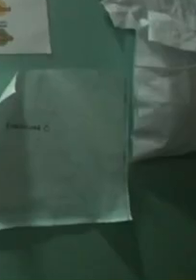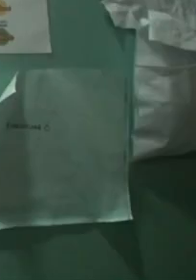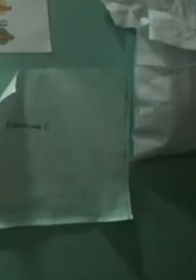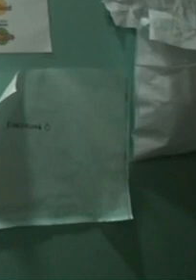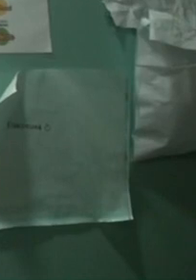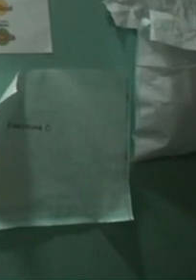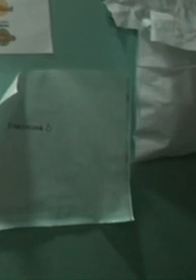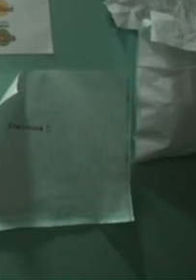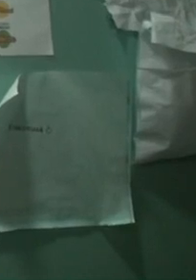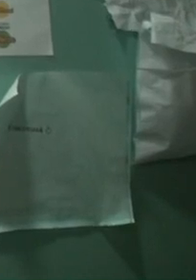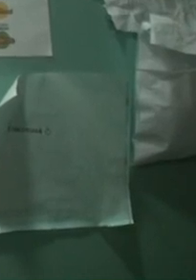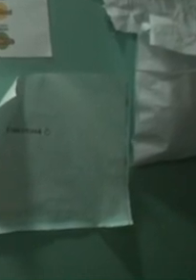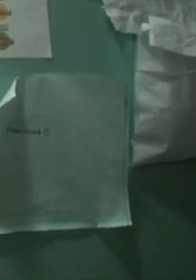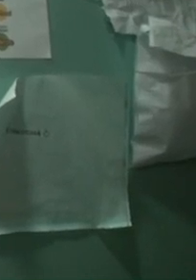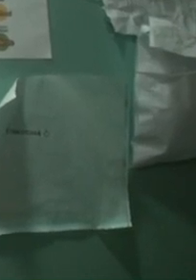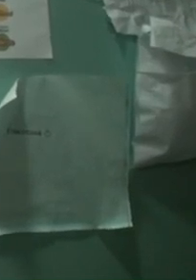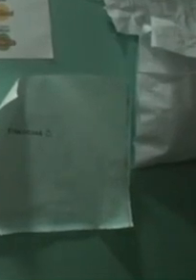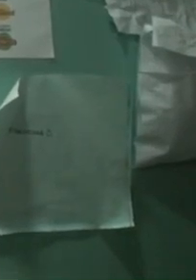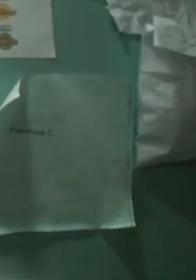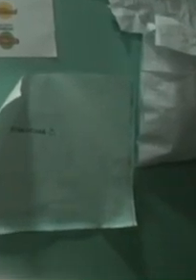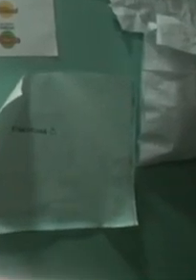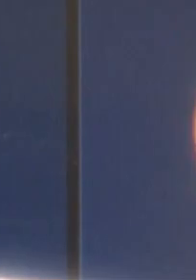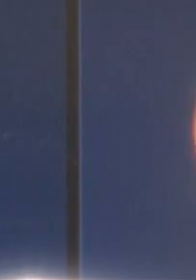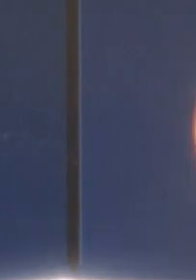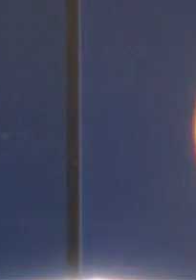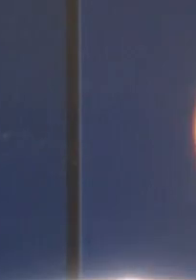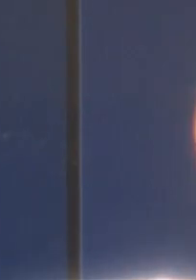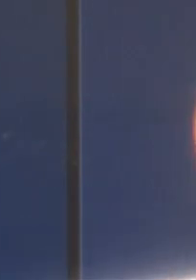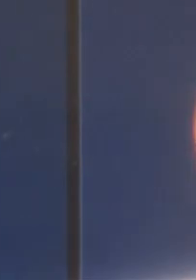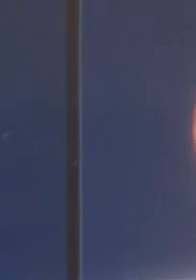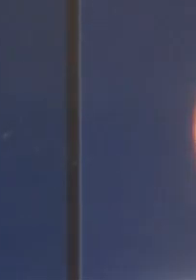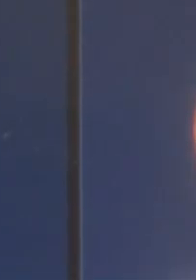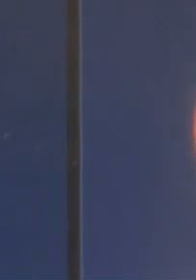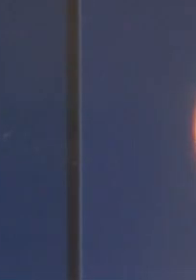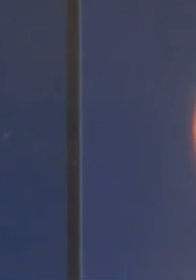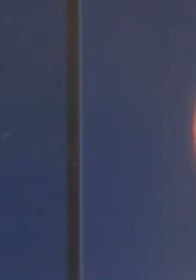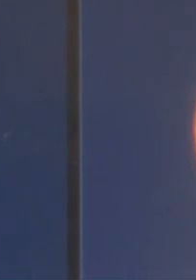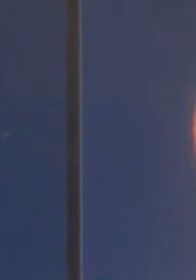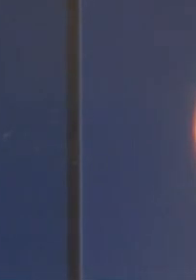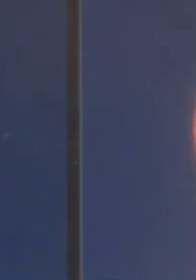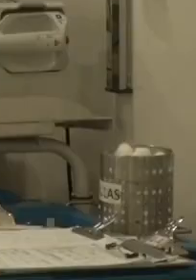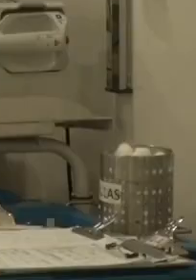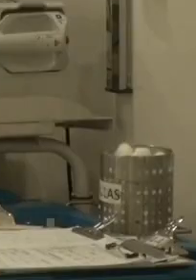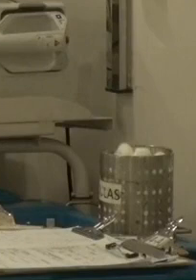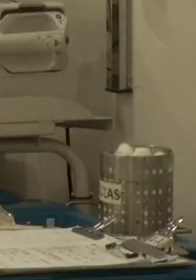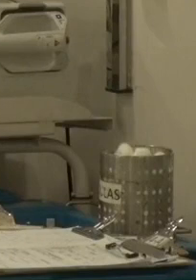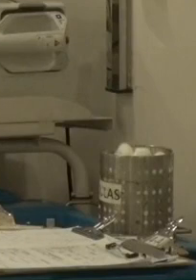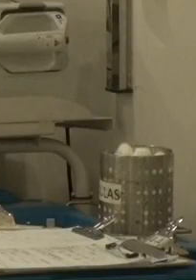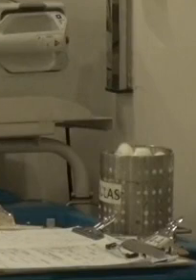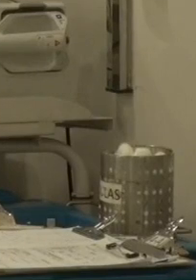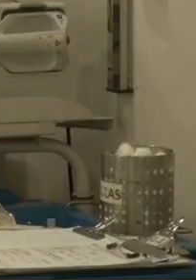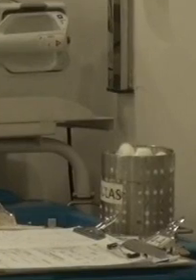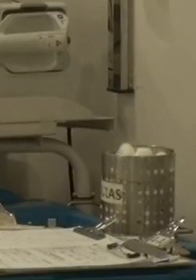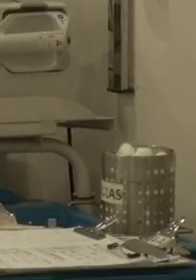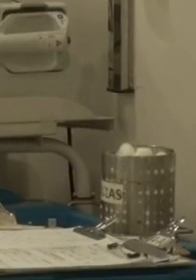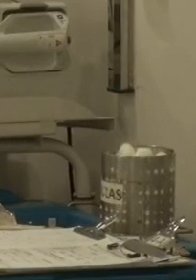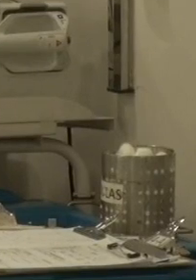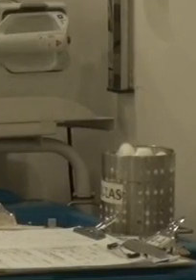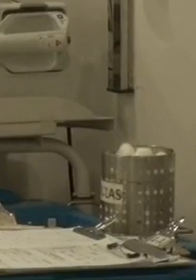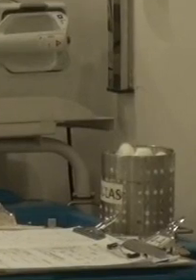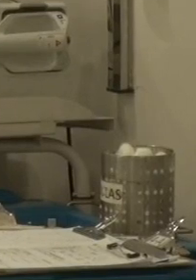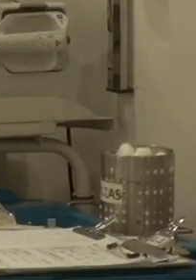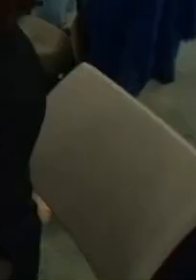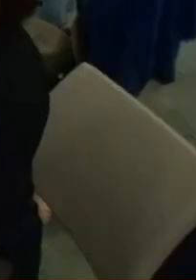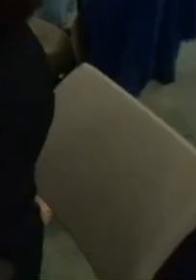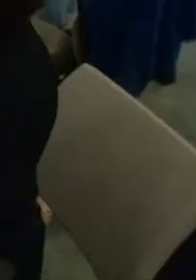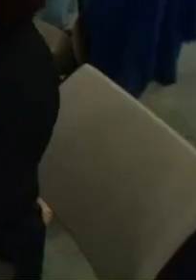poder utilizar esa metodología para entregar la cantidad de personas que pierden la vida producto del COVID. Sabemos que ha generado muchísima polémica